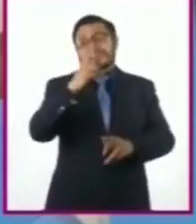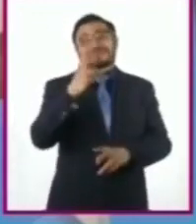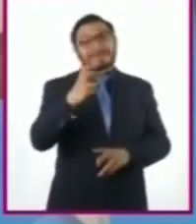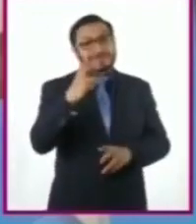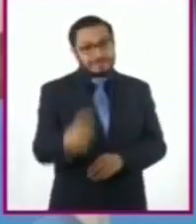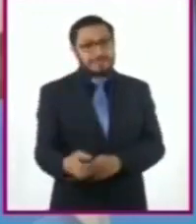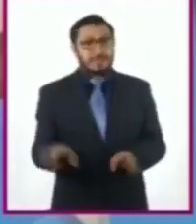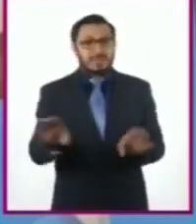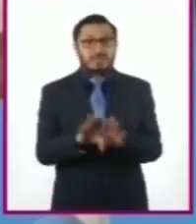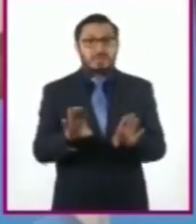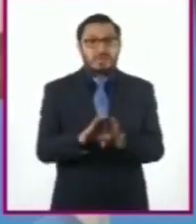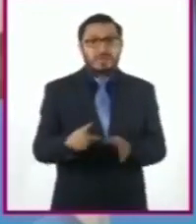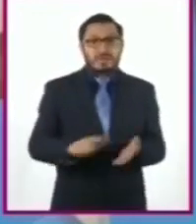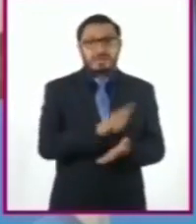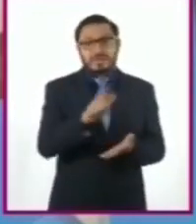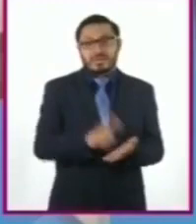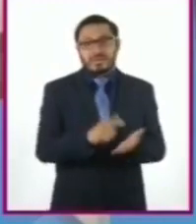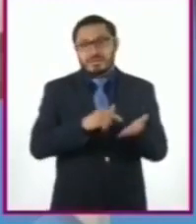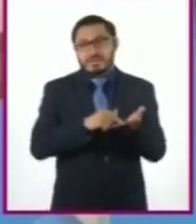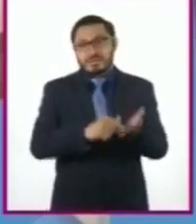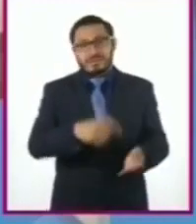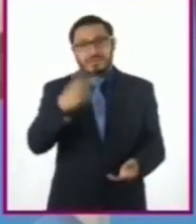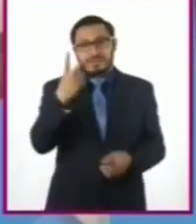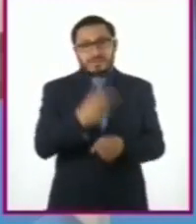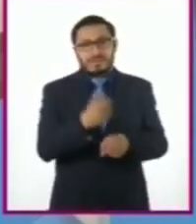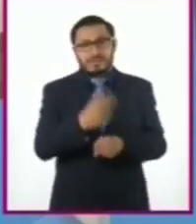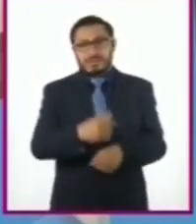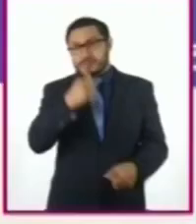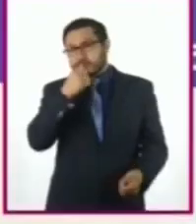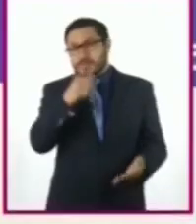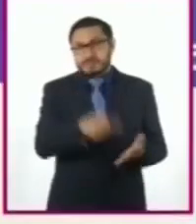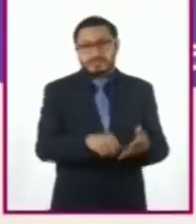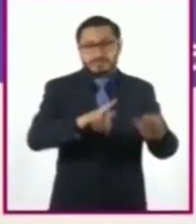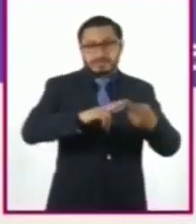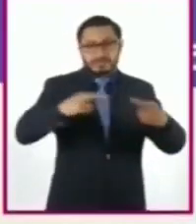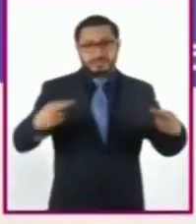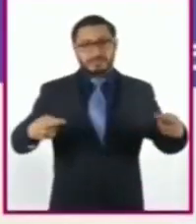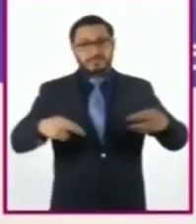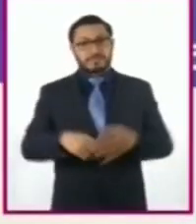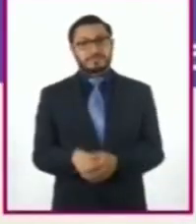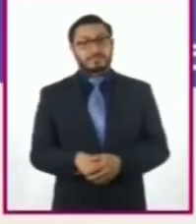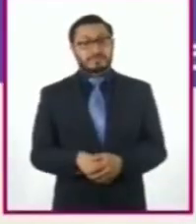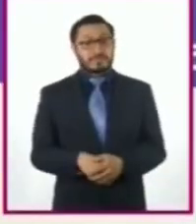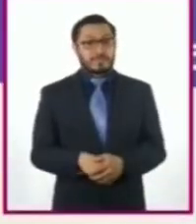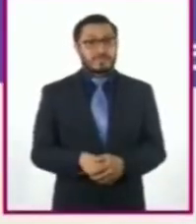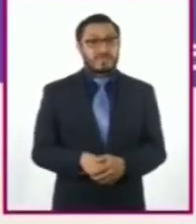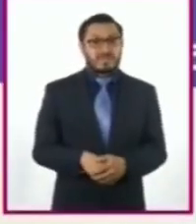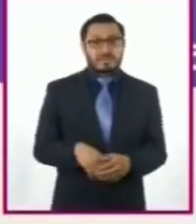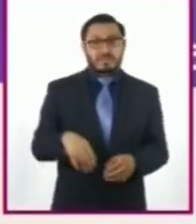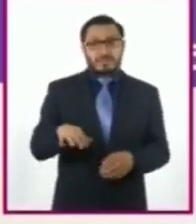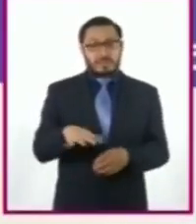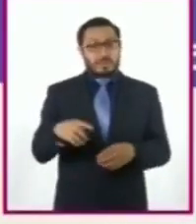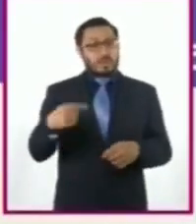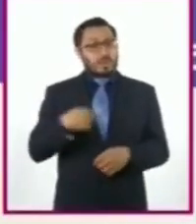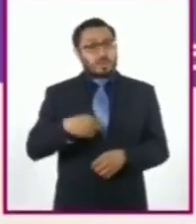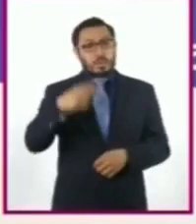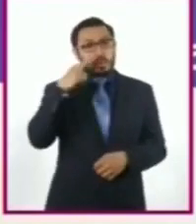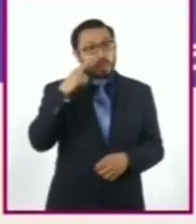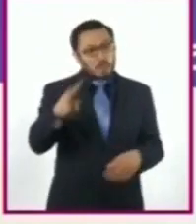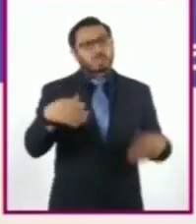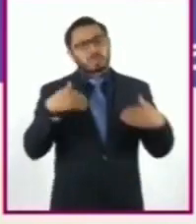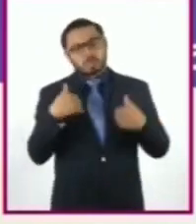como lo consta su segunda carta de relación. Por lo que yo he visto y